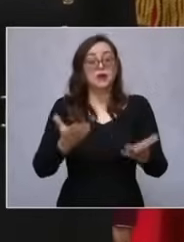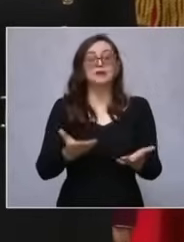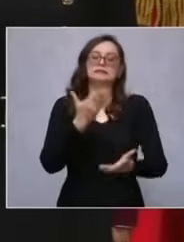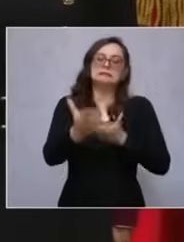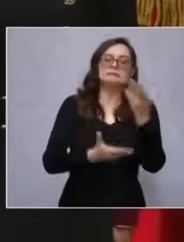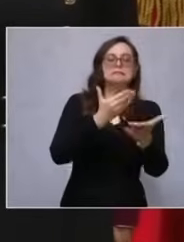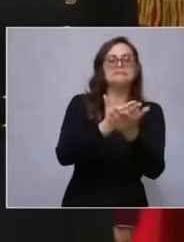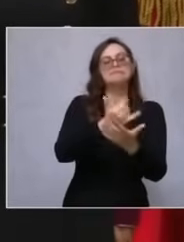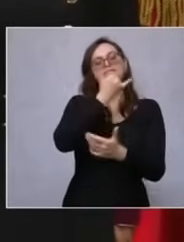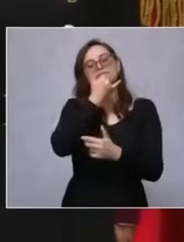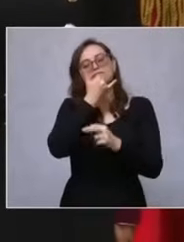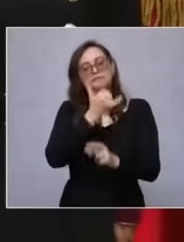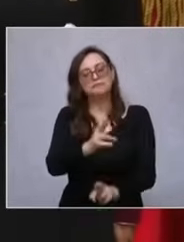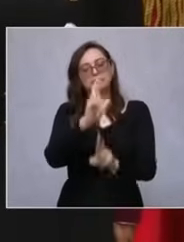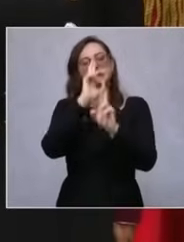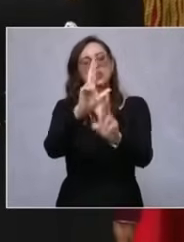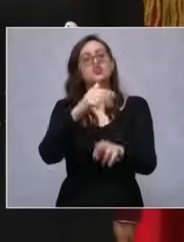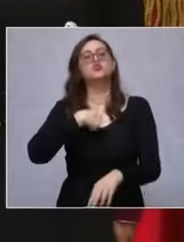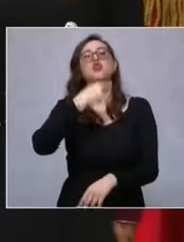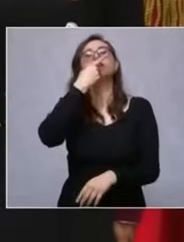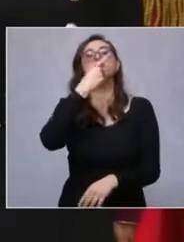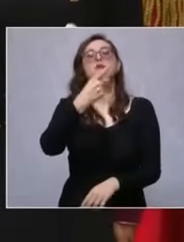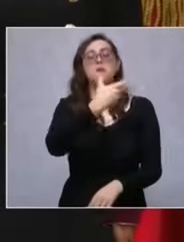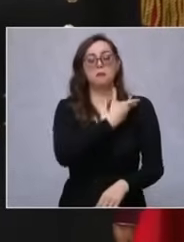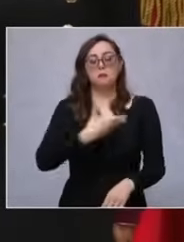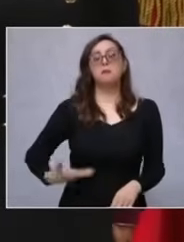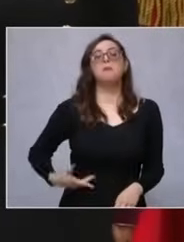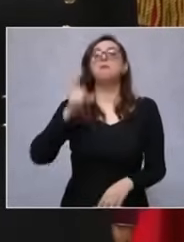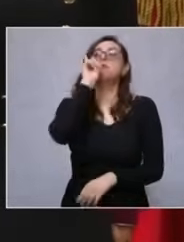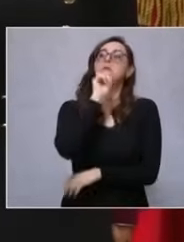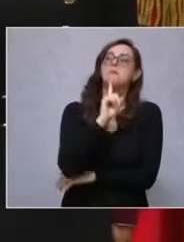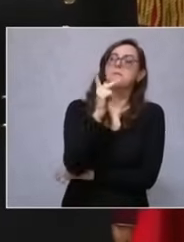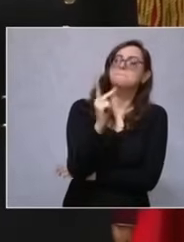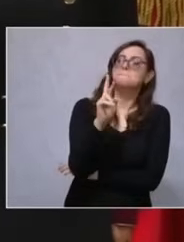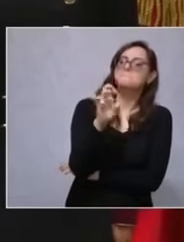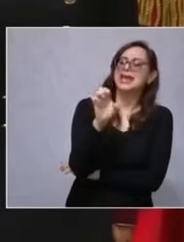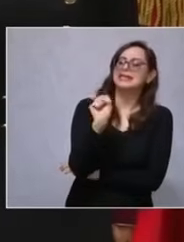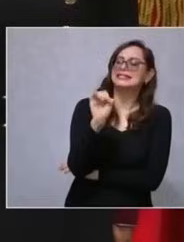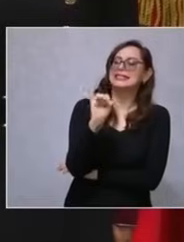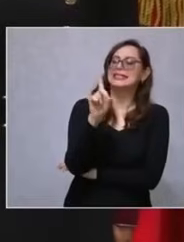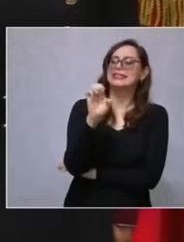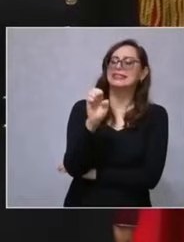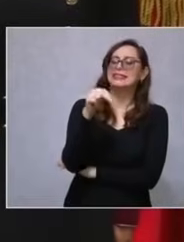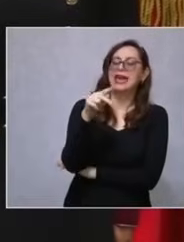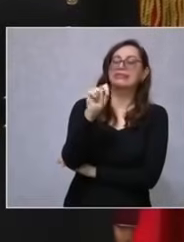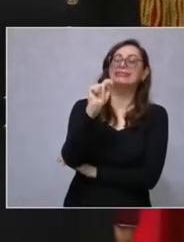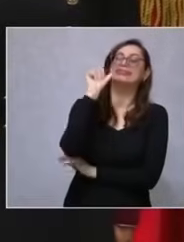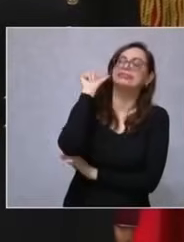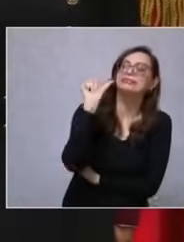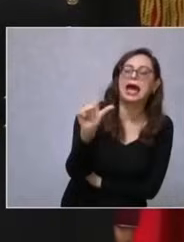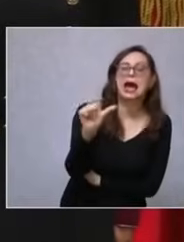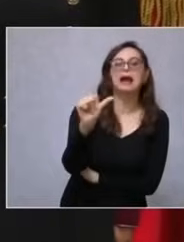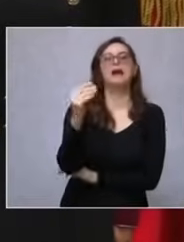a que nombremos presidenta con A al final. Muy bien. Al igual que